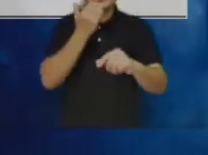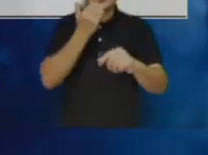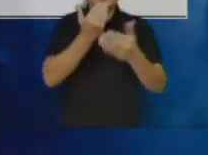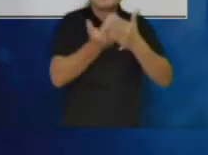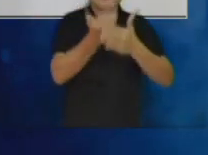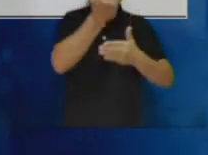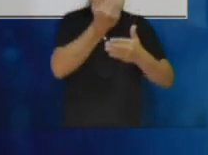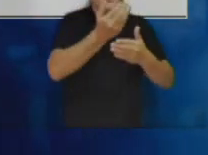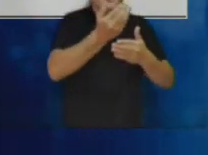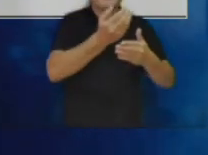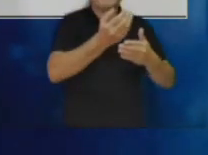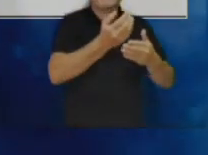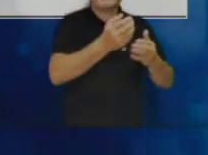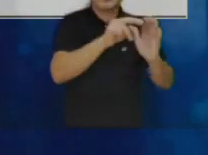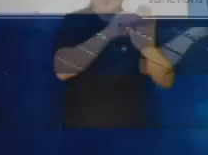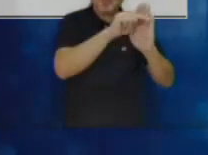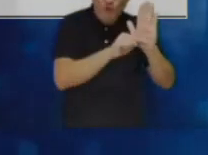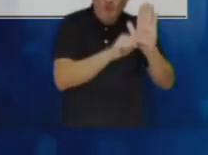respecto.